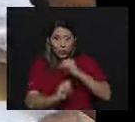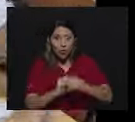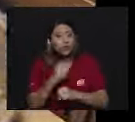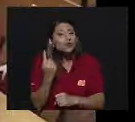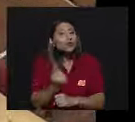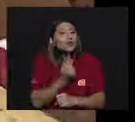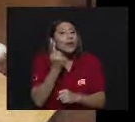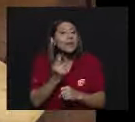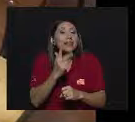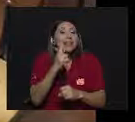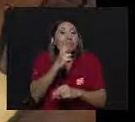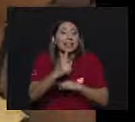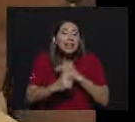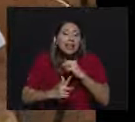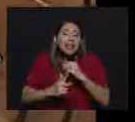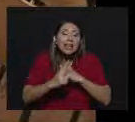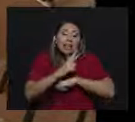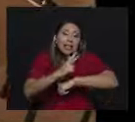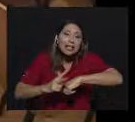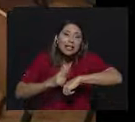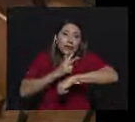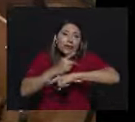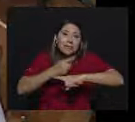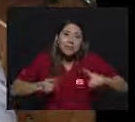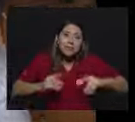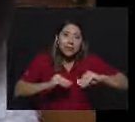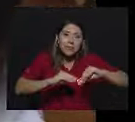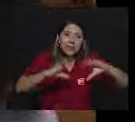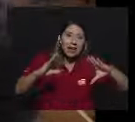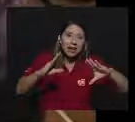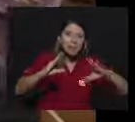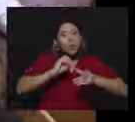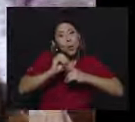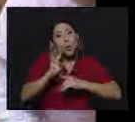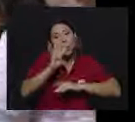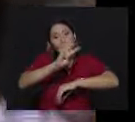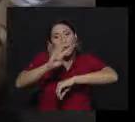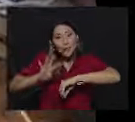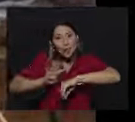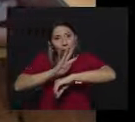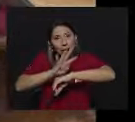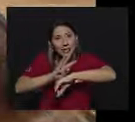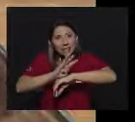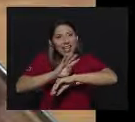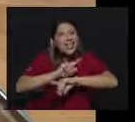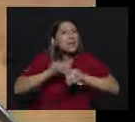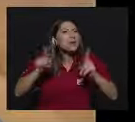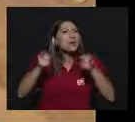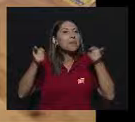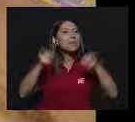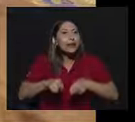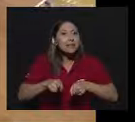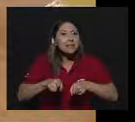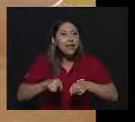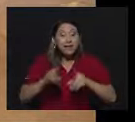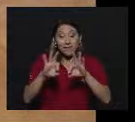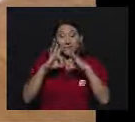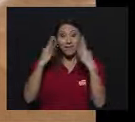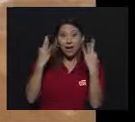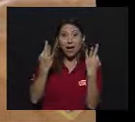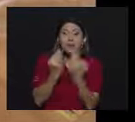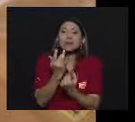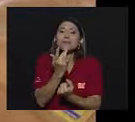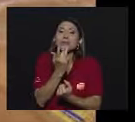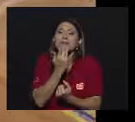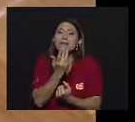o 4 horas, dependiendo del servicio. Lo que sucede es que las familias optan por los servicios